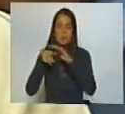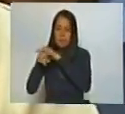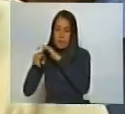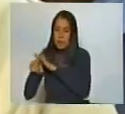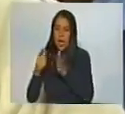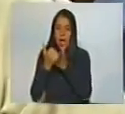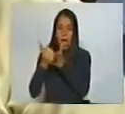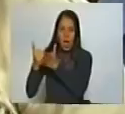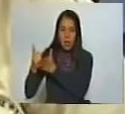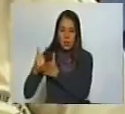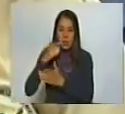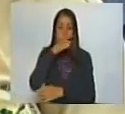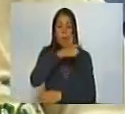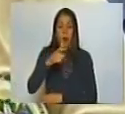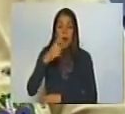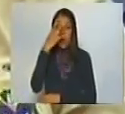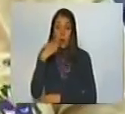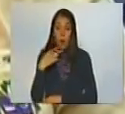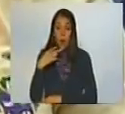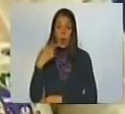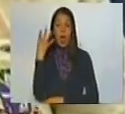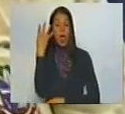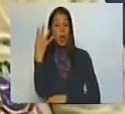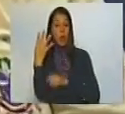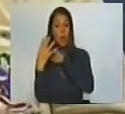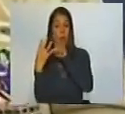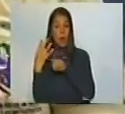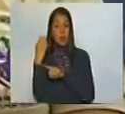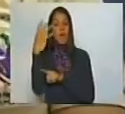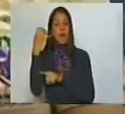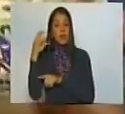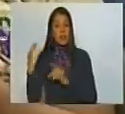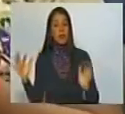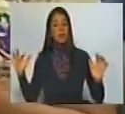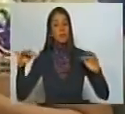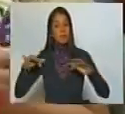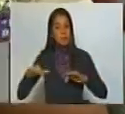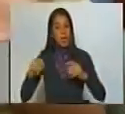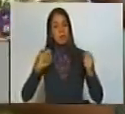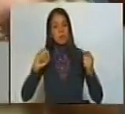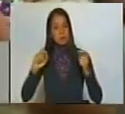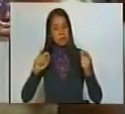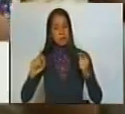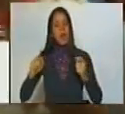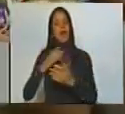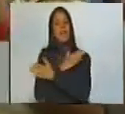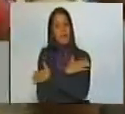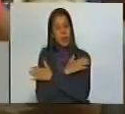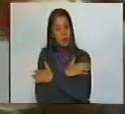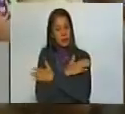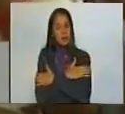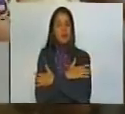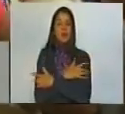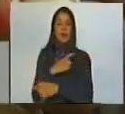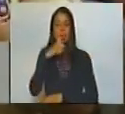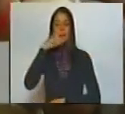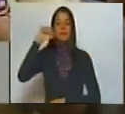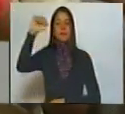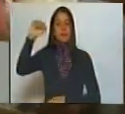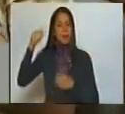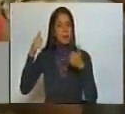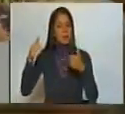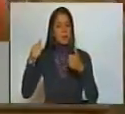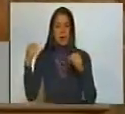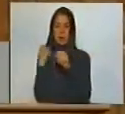pueblo venezolano, y que desde el cuarto congreso de la Federación los felicitamos y reconocemos todo el trabajo y toda la labor que han